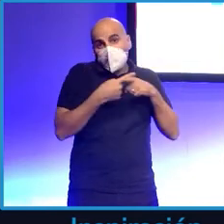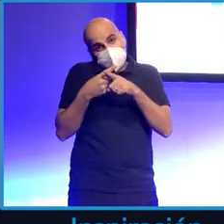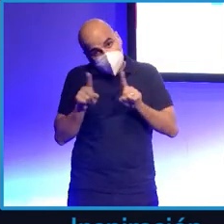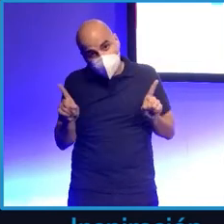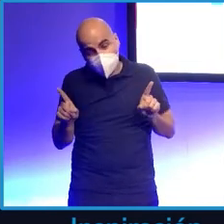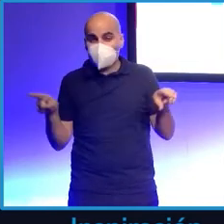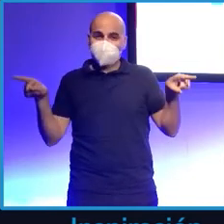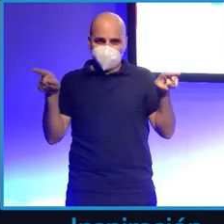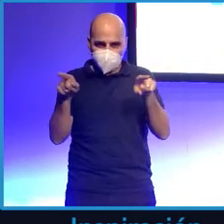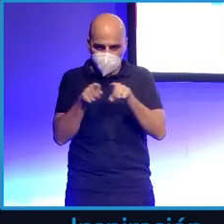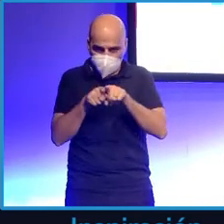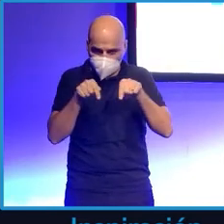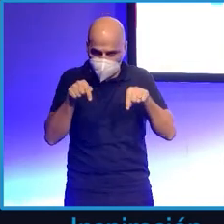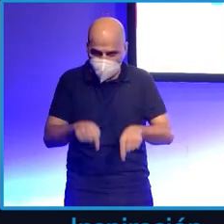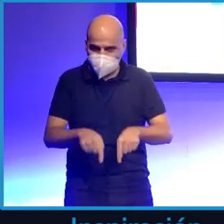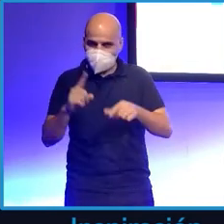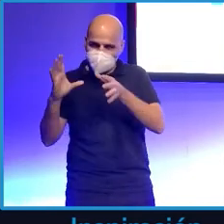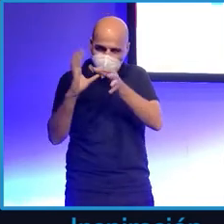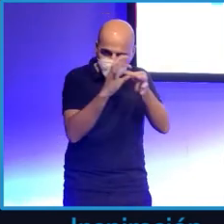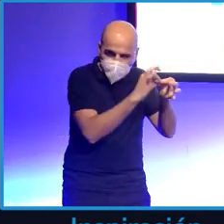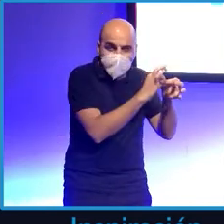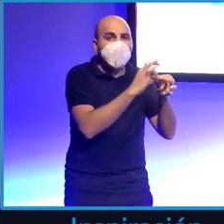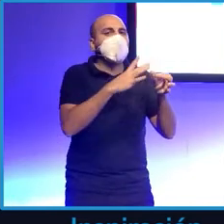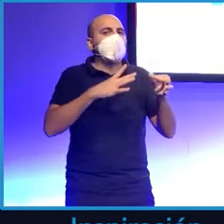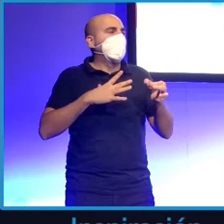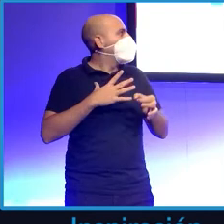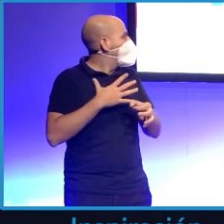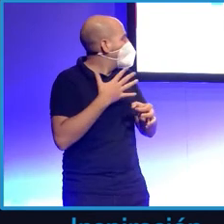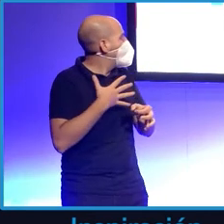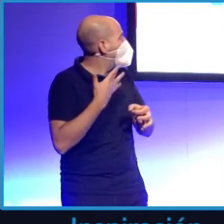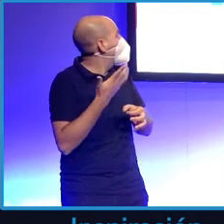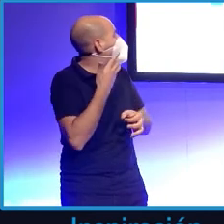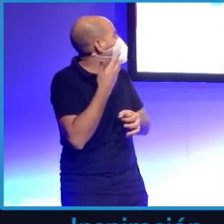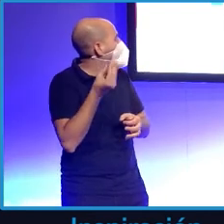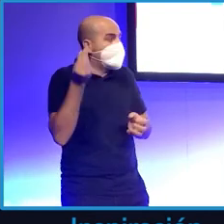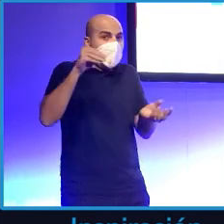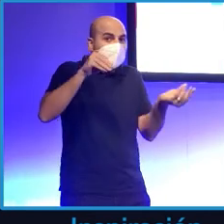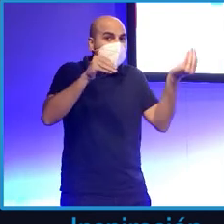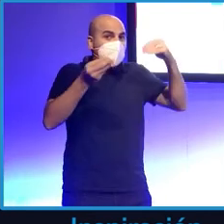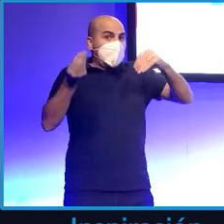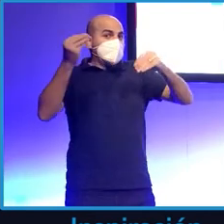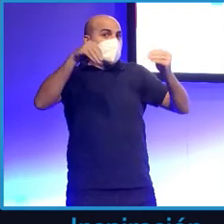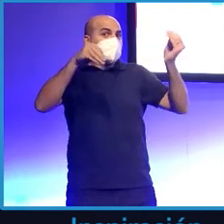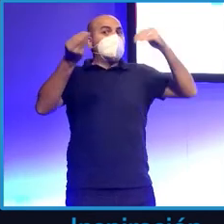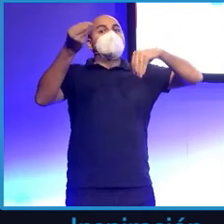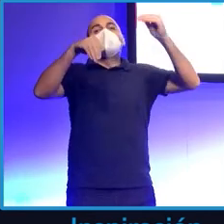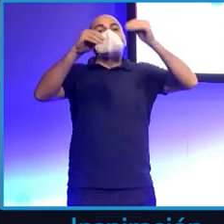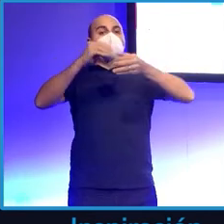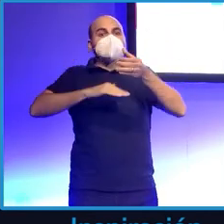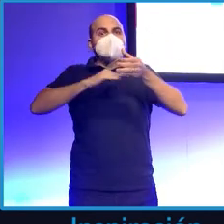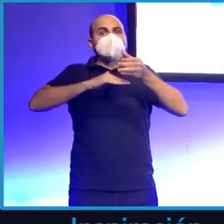agua o de zumo de lo que queramos hacer ese símil esa fuerza otro seguirá un poquito más otros se llena un poquito más otro se llena